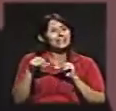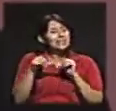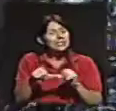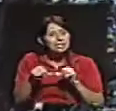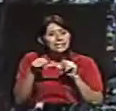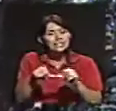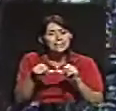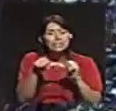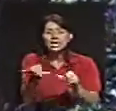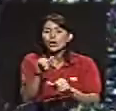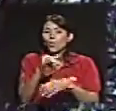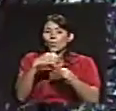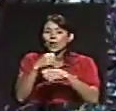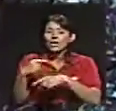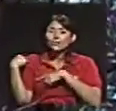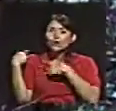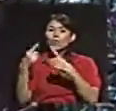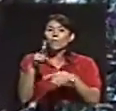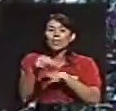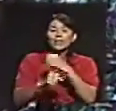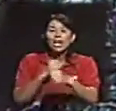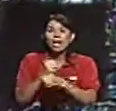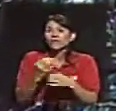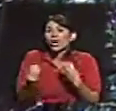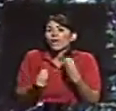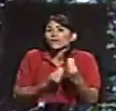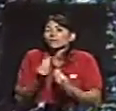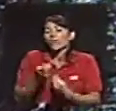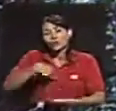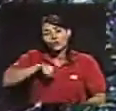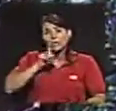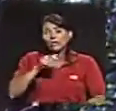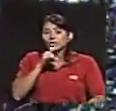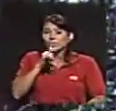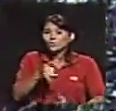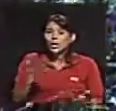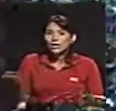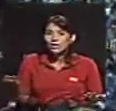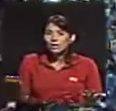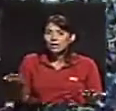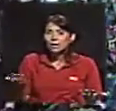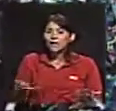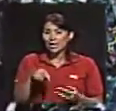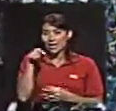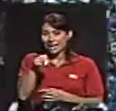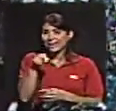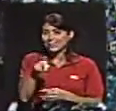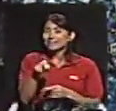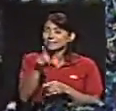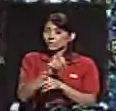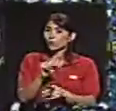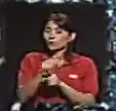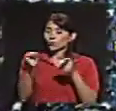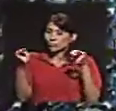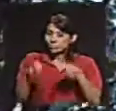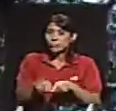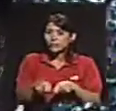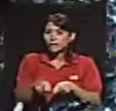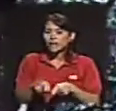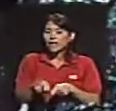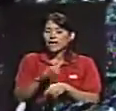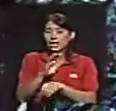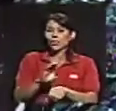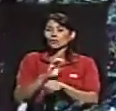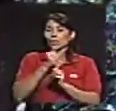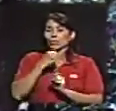años y yo creo que ahora no nos queda más que denunciar efectivamente este manejo que se está haciendo en el